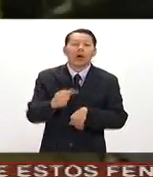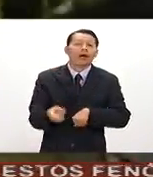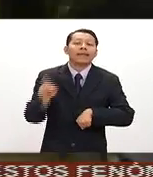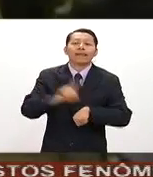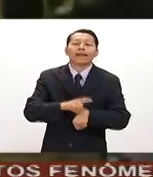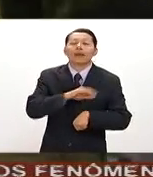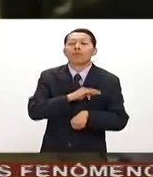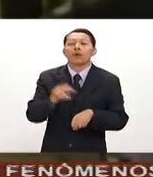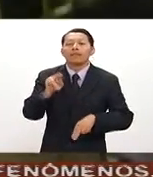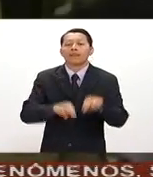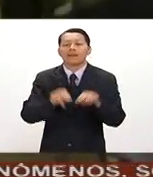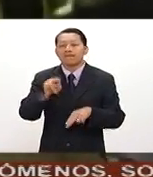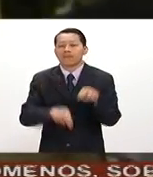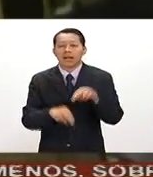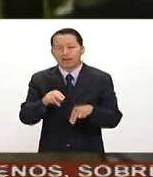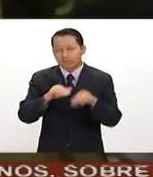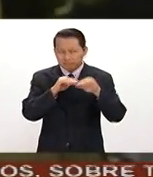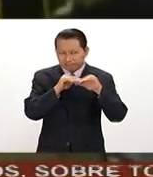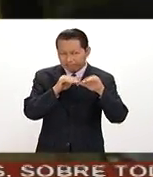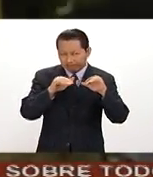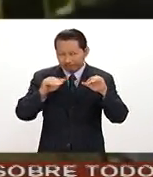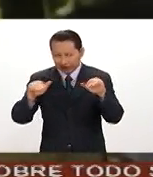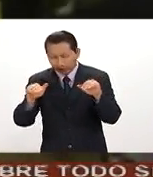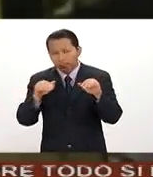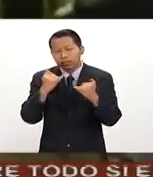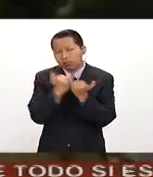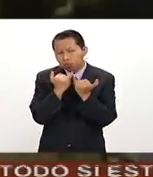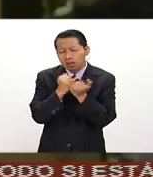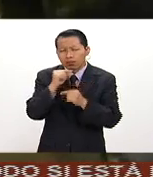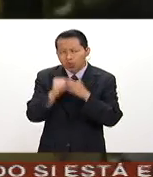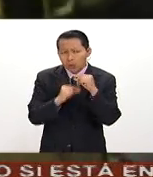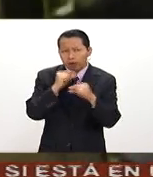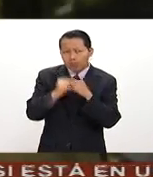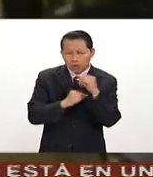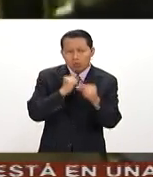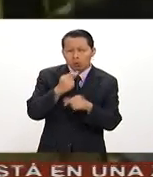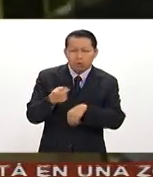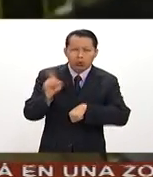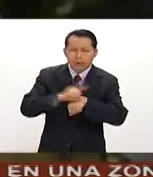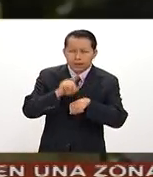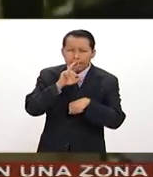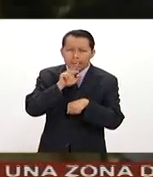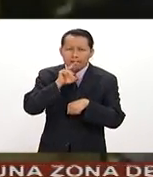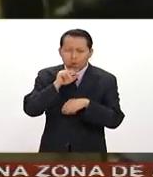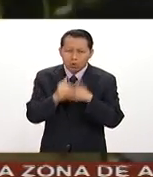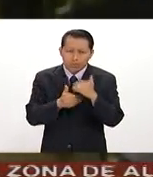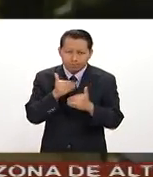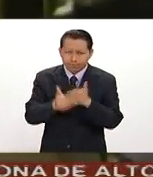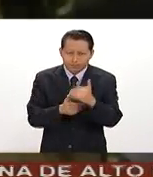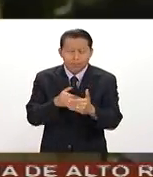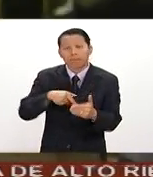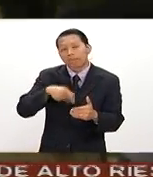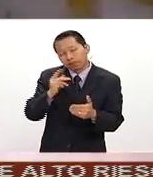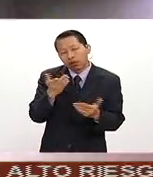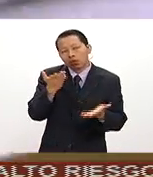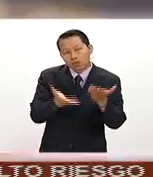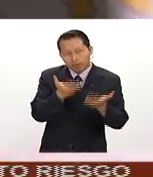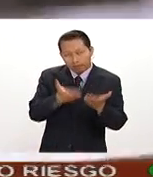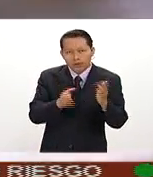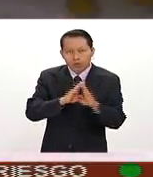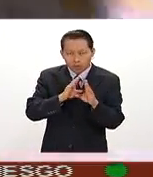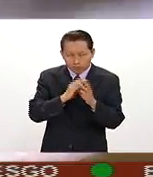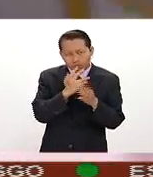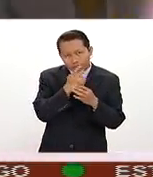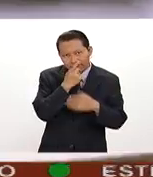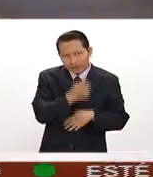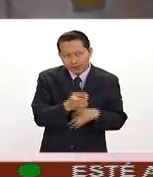esos niveles y probablemente que vaya cediendo un poco en los próximos días. Pero va a depender, como tú dices, efectivamente, de